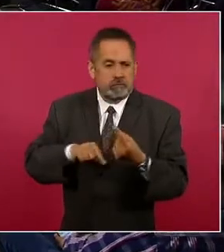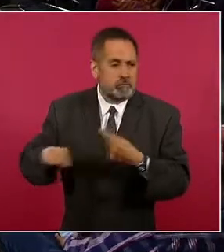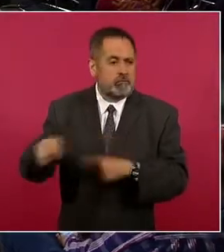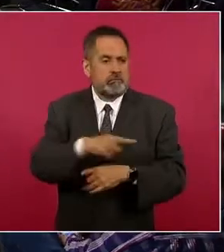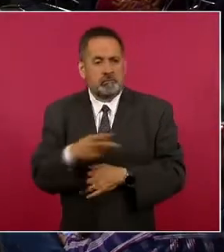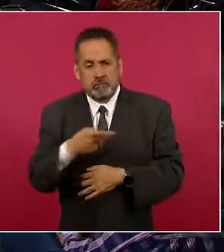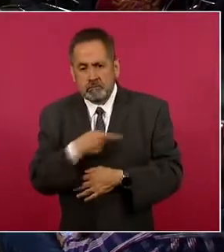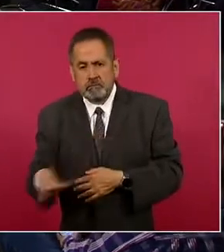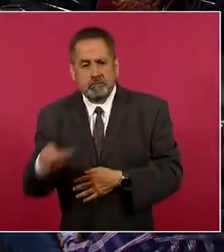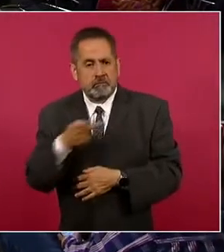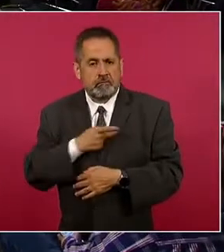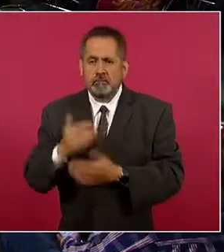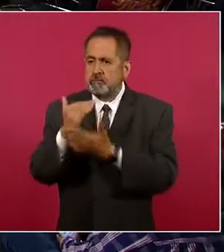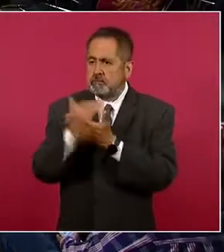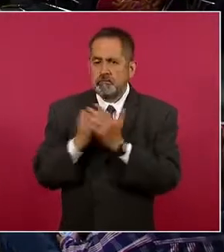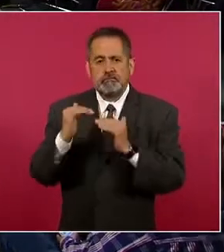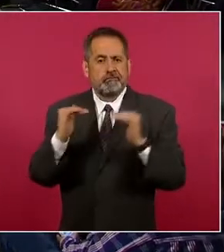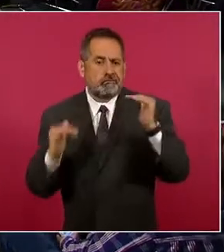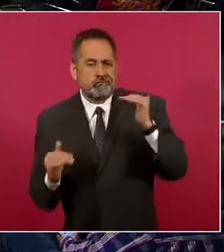la desigualdad,